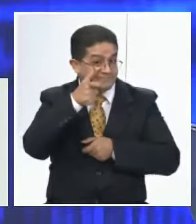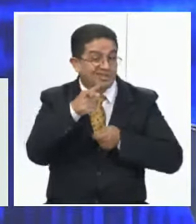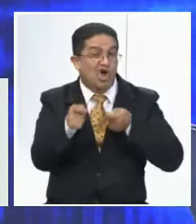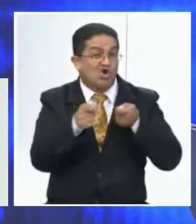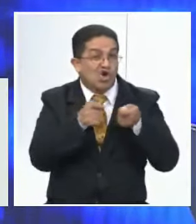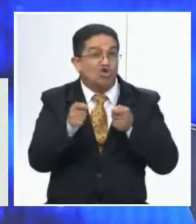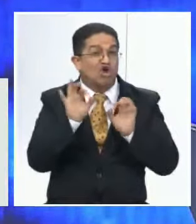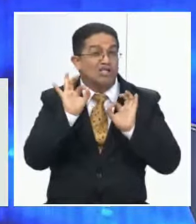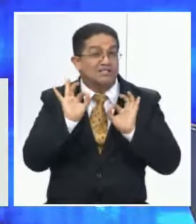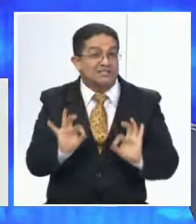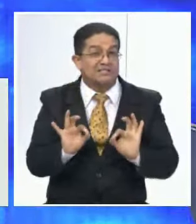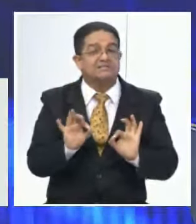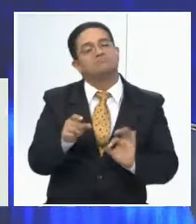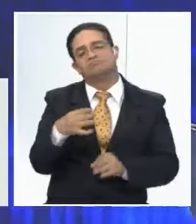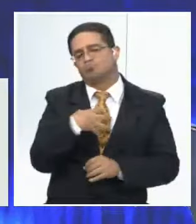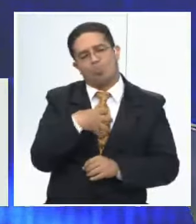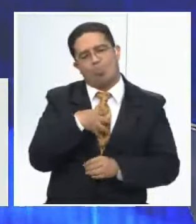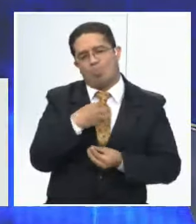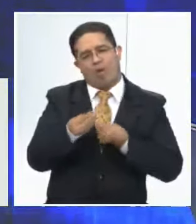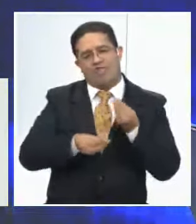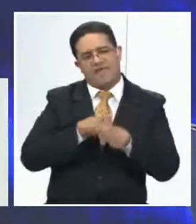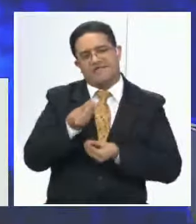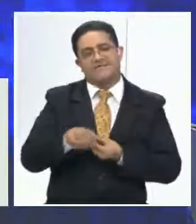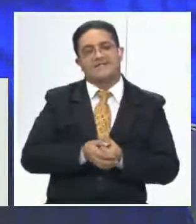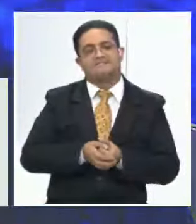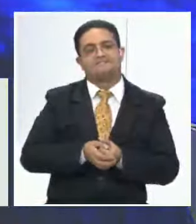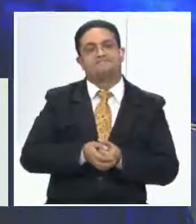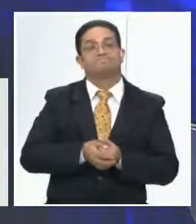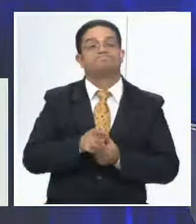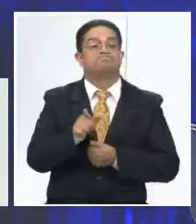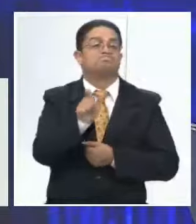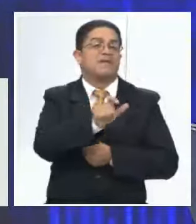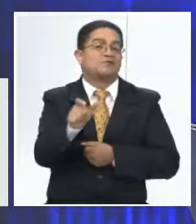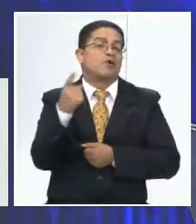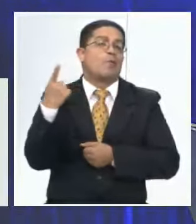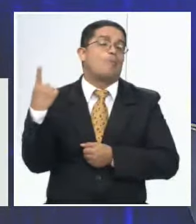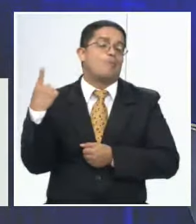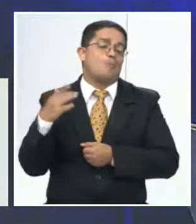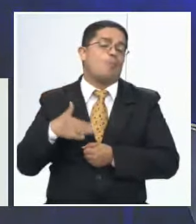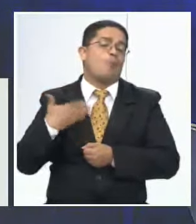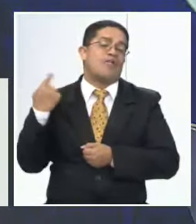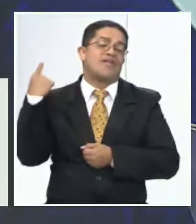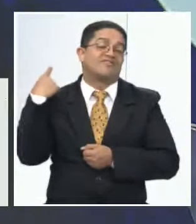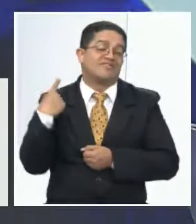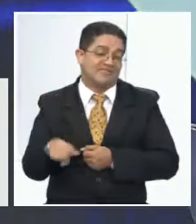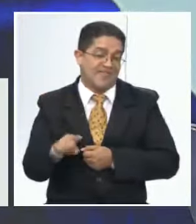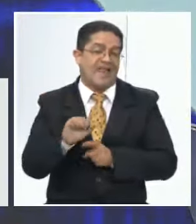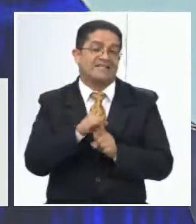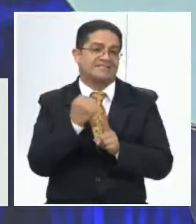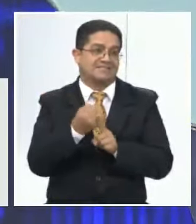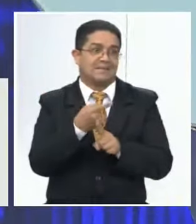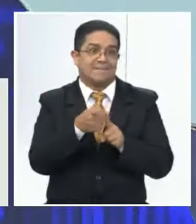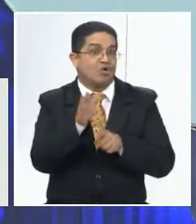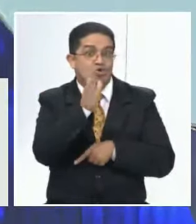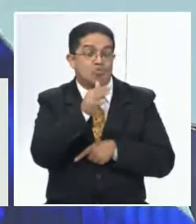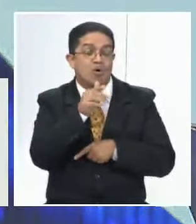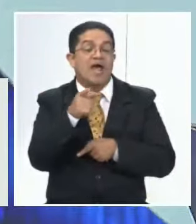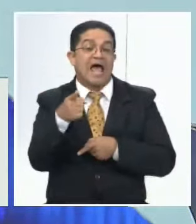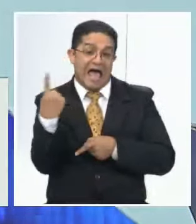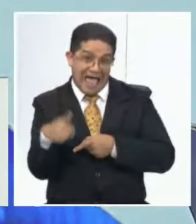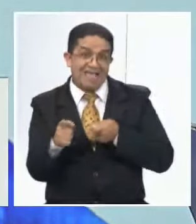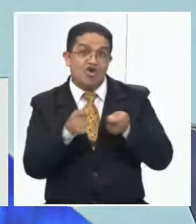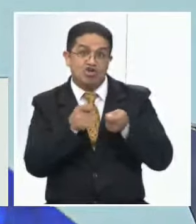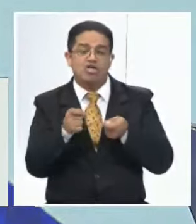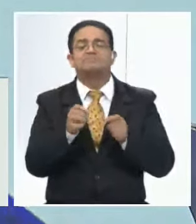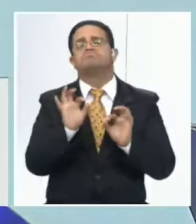buen estado de la salud, no vamos a realizar un procedimiento estético. El paciente puede tener alguna condición crónica, pero si está controlada no existe ningún problema. Incluso hay unos pacientes